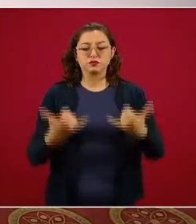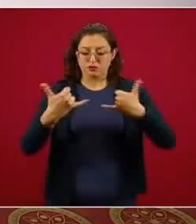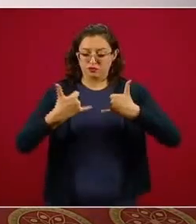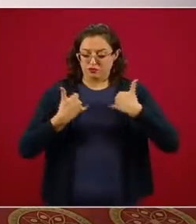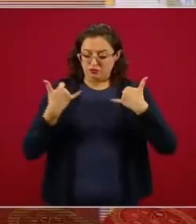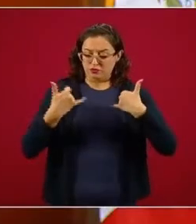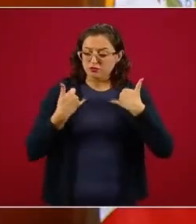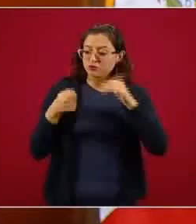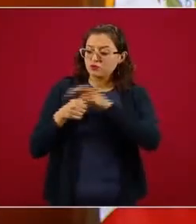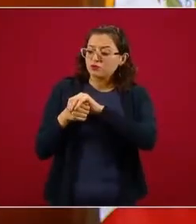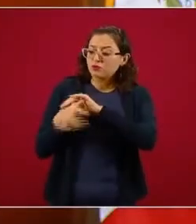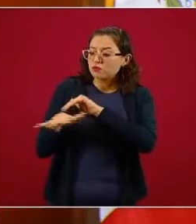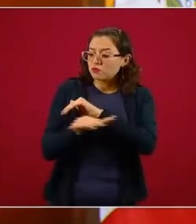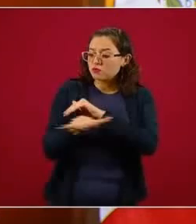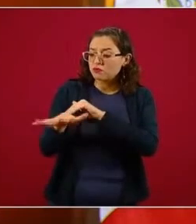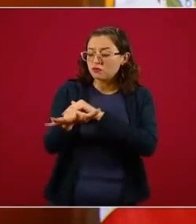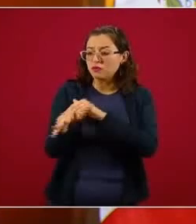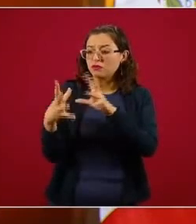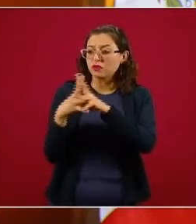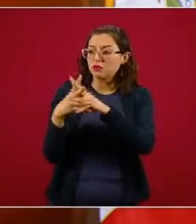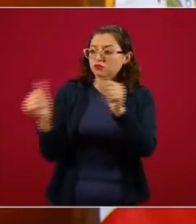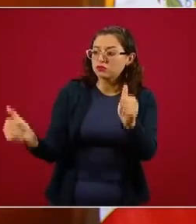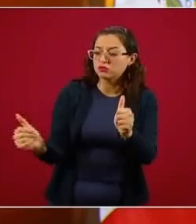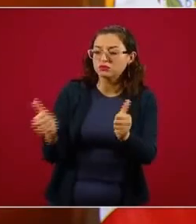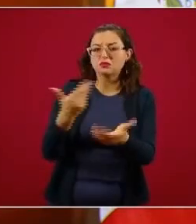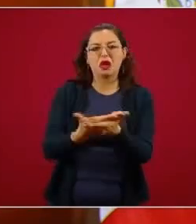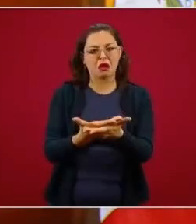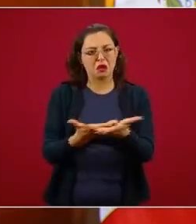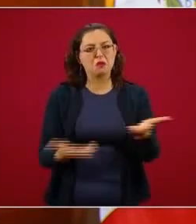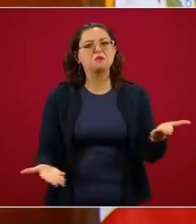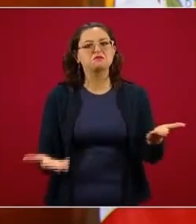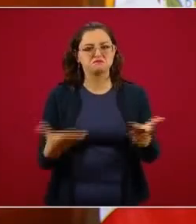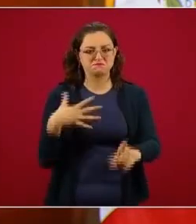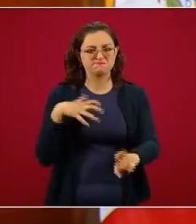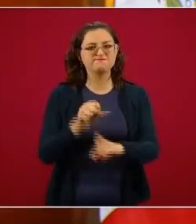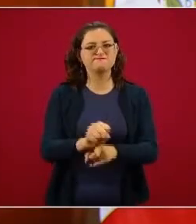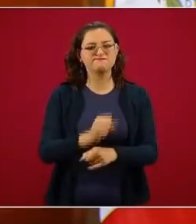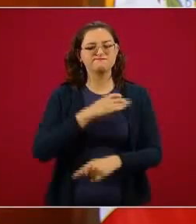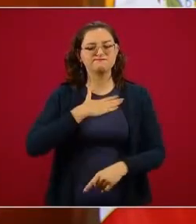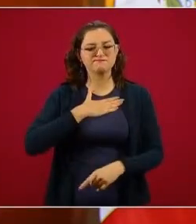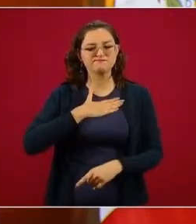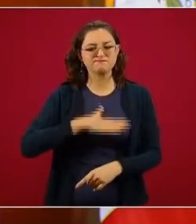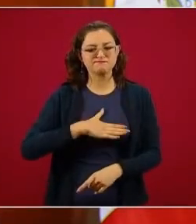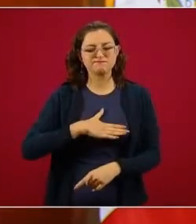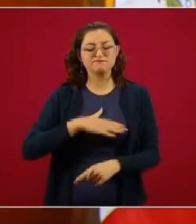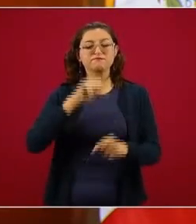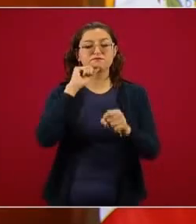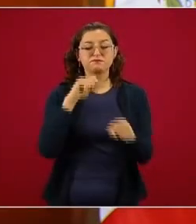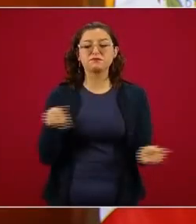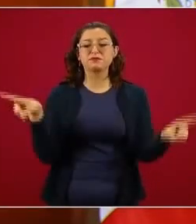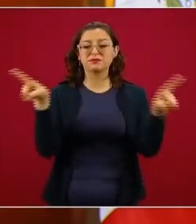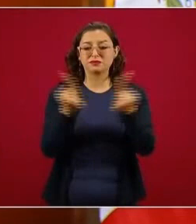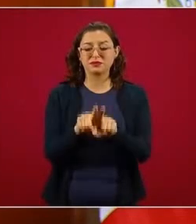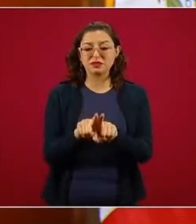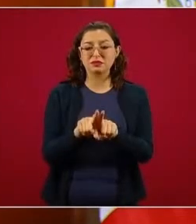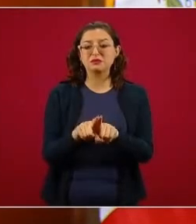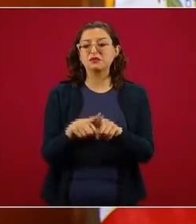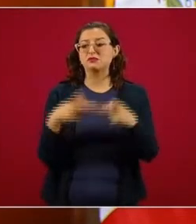jóvenes de Ayotzinapa. Se atiende a víctimas de la violencia y